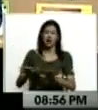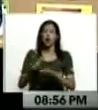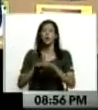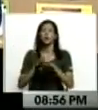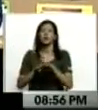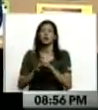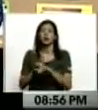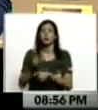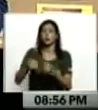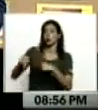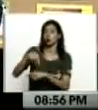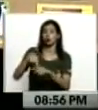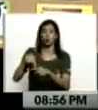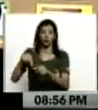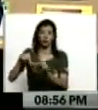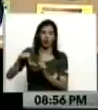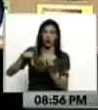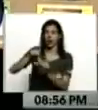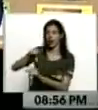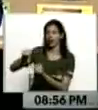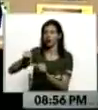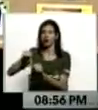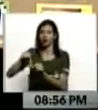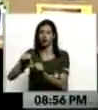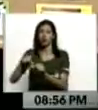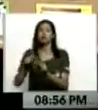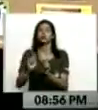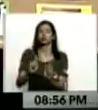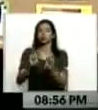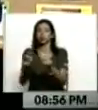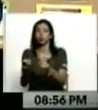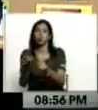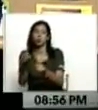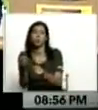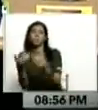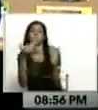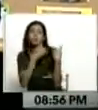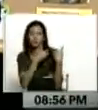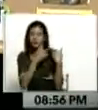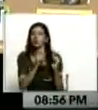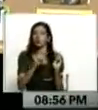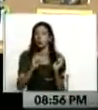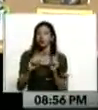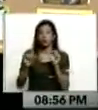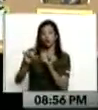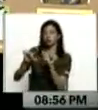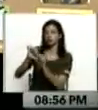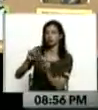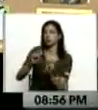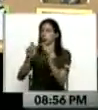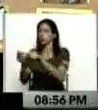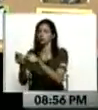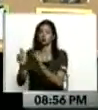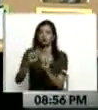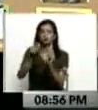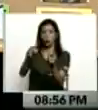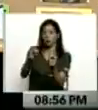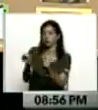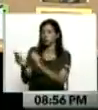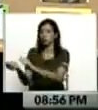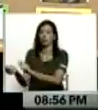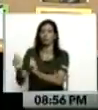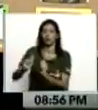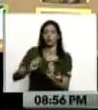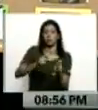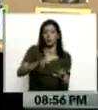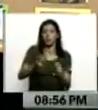desprestigiada que ellos se reparten es por cuotas de poder María te toca a ti Hola